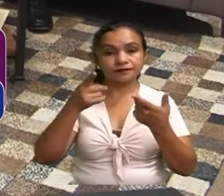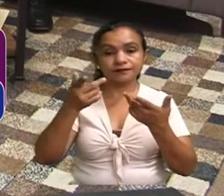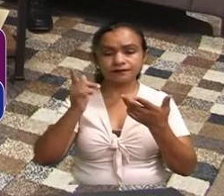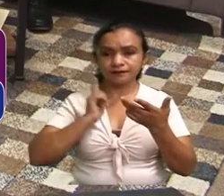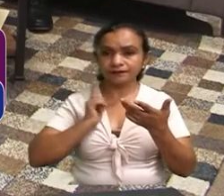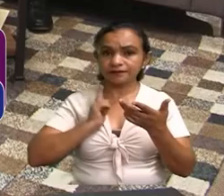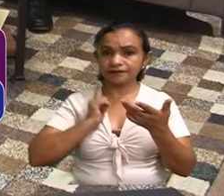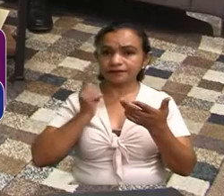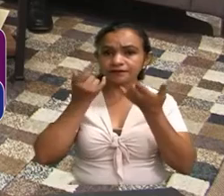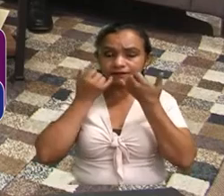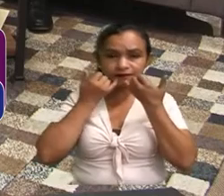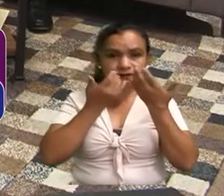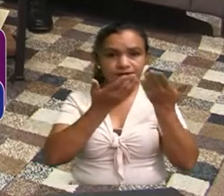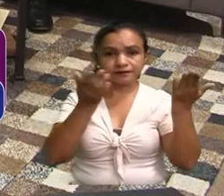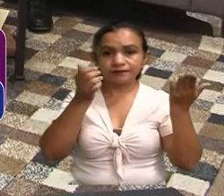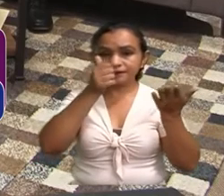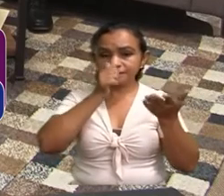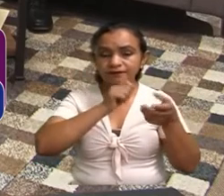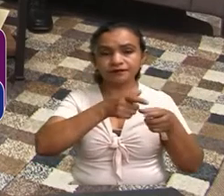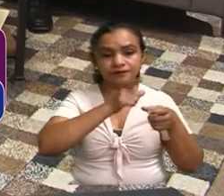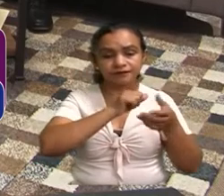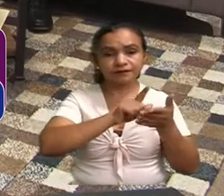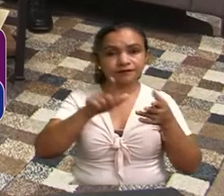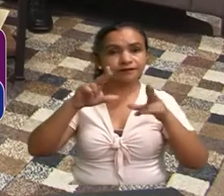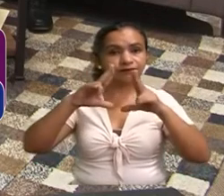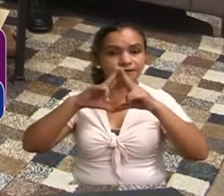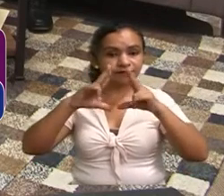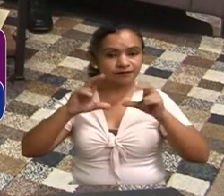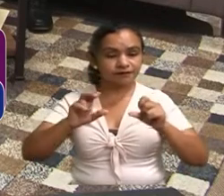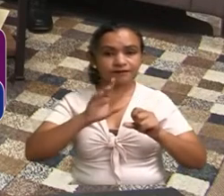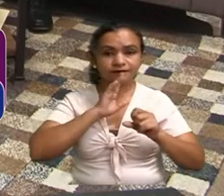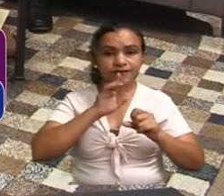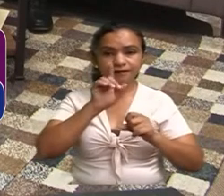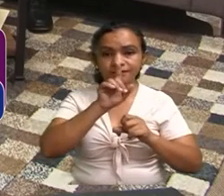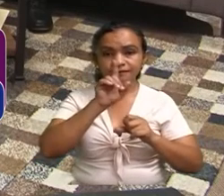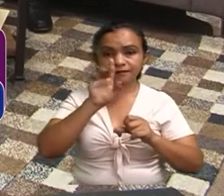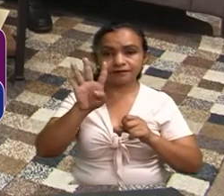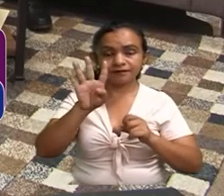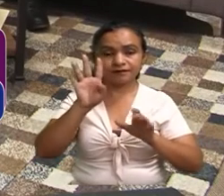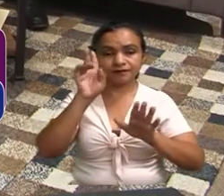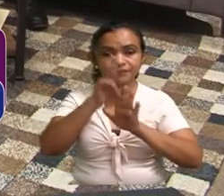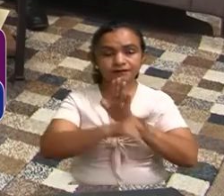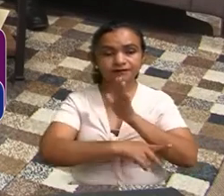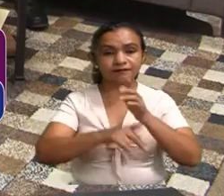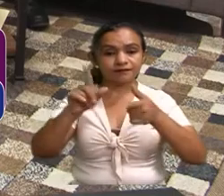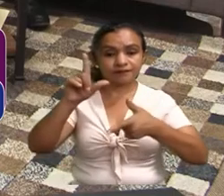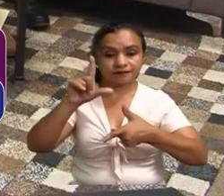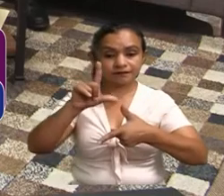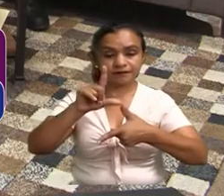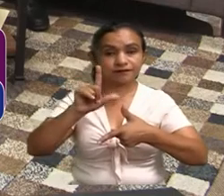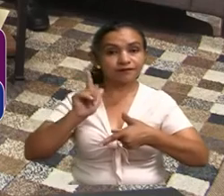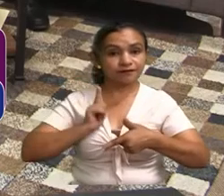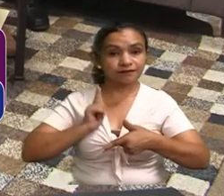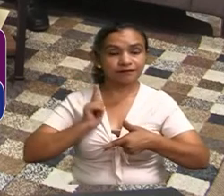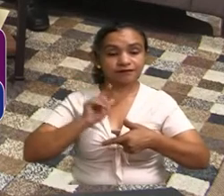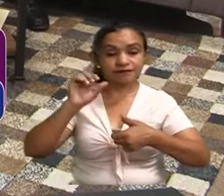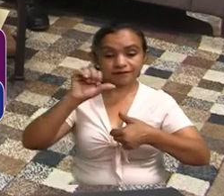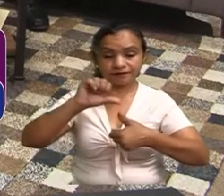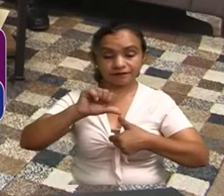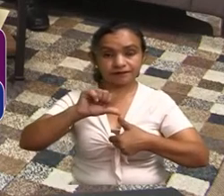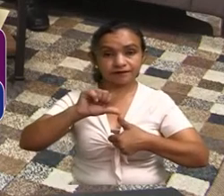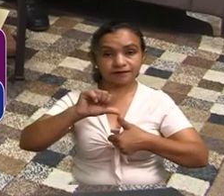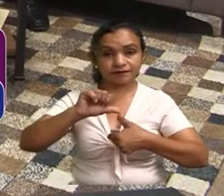de información de agua y saneamiento. Okay. Y eso estamos hablando de 14 países de Latinoamérica. Oh. Además de Centroamérica,